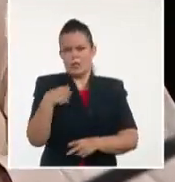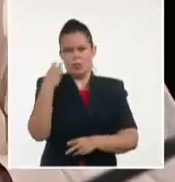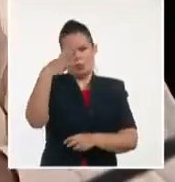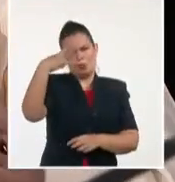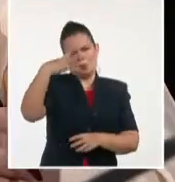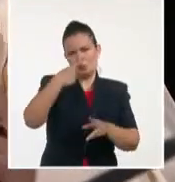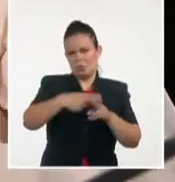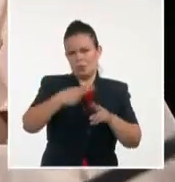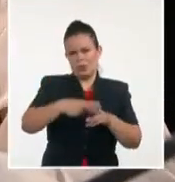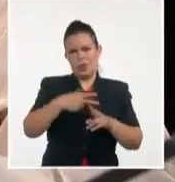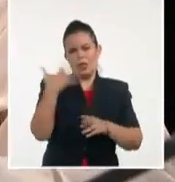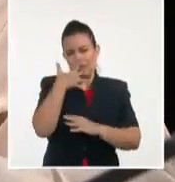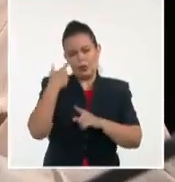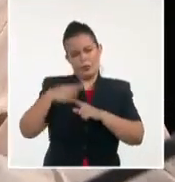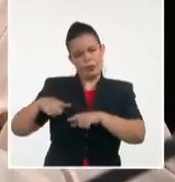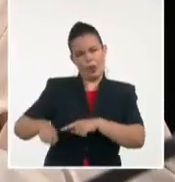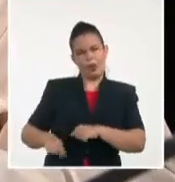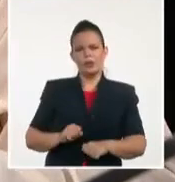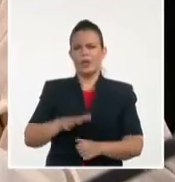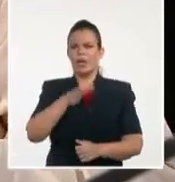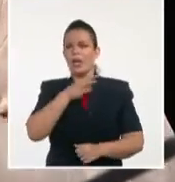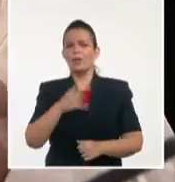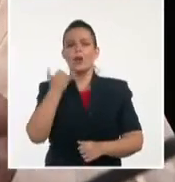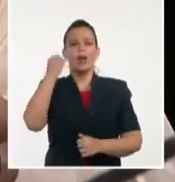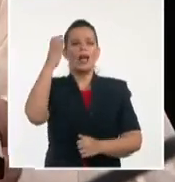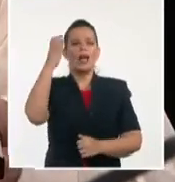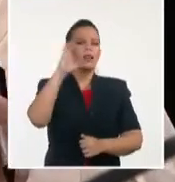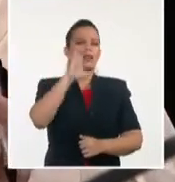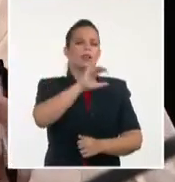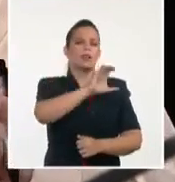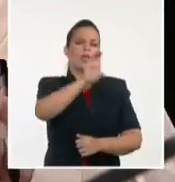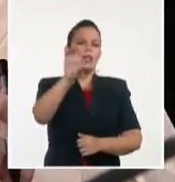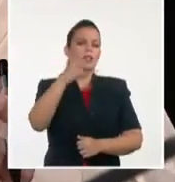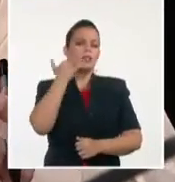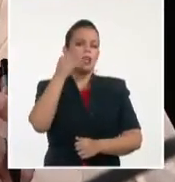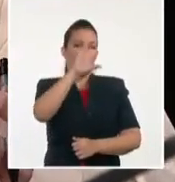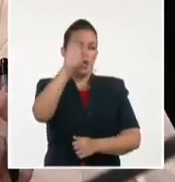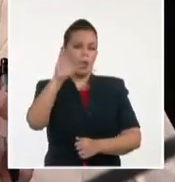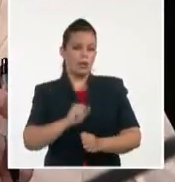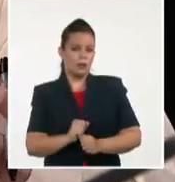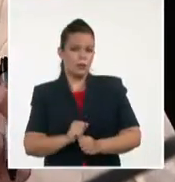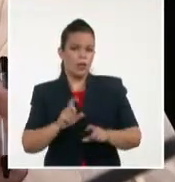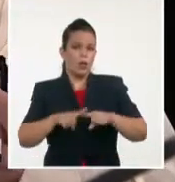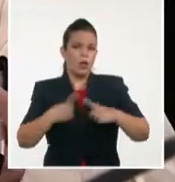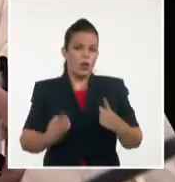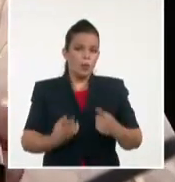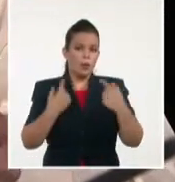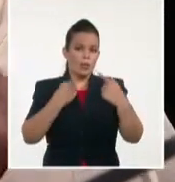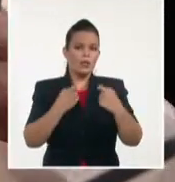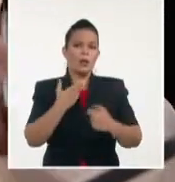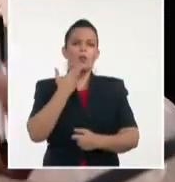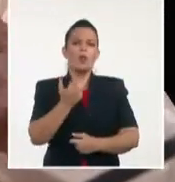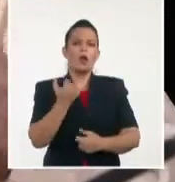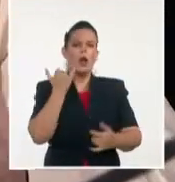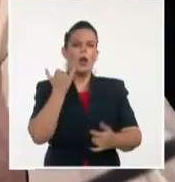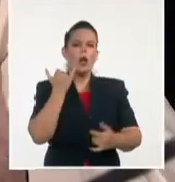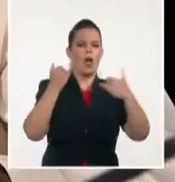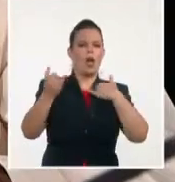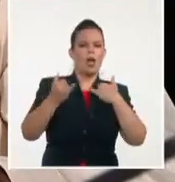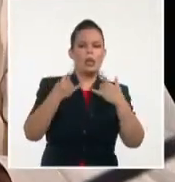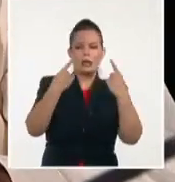los otros, pero por ejemplo ETEXA, sin unas buenas comunicaciones no hay pronóstico bien hecho que no tenga un